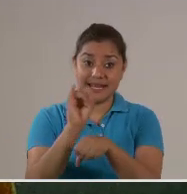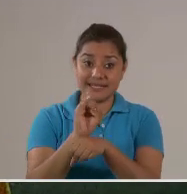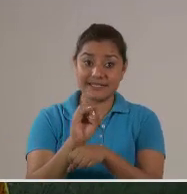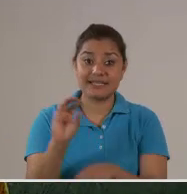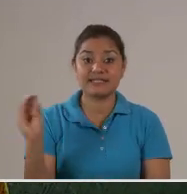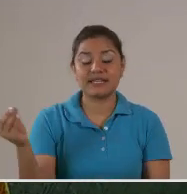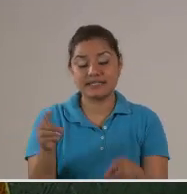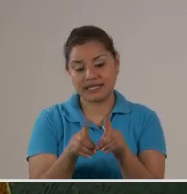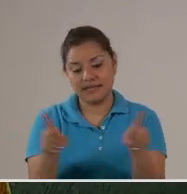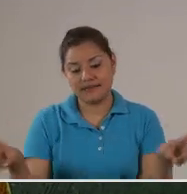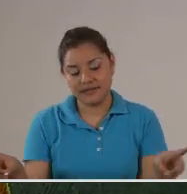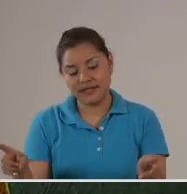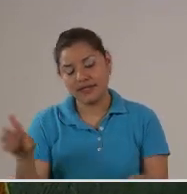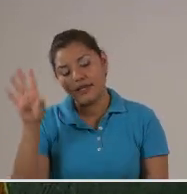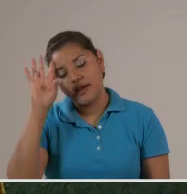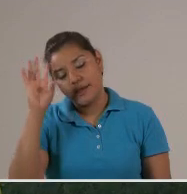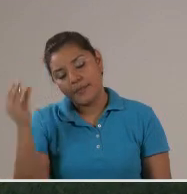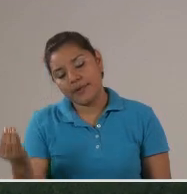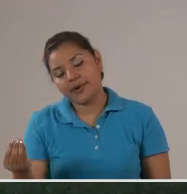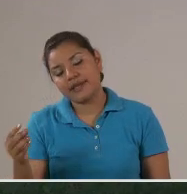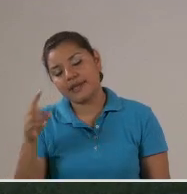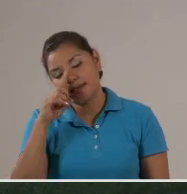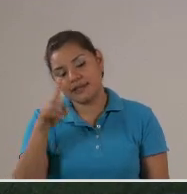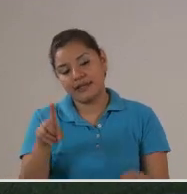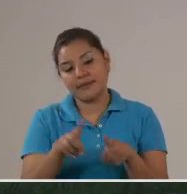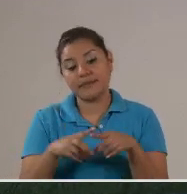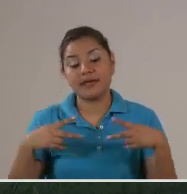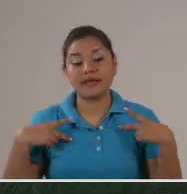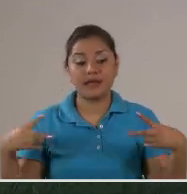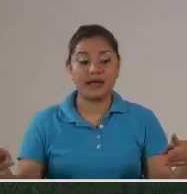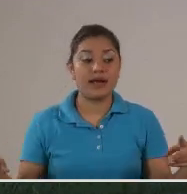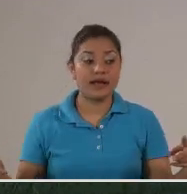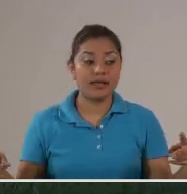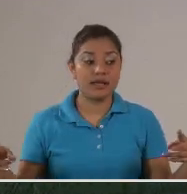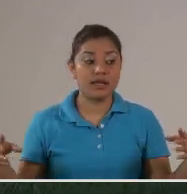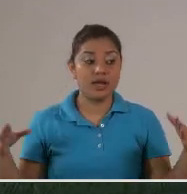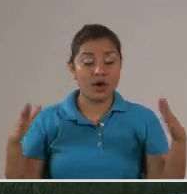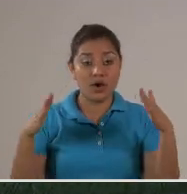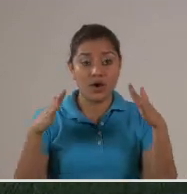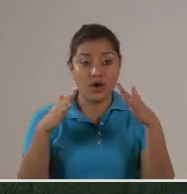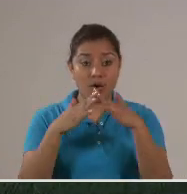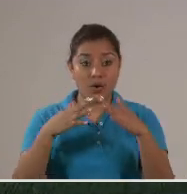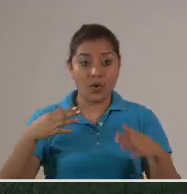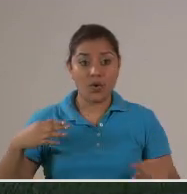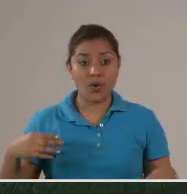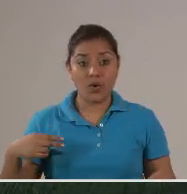negar que hay hogares que se dividen usted no puede negar que hay gente que tiene su mente